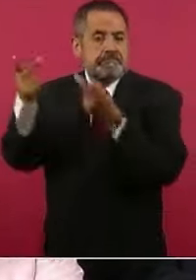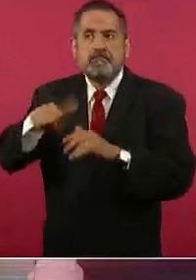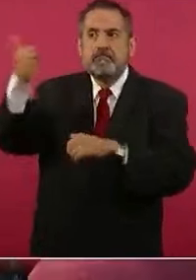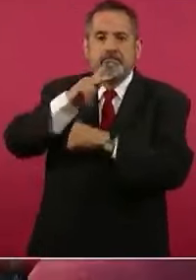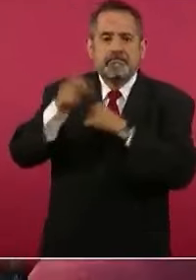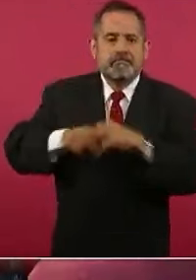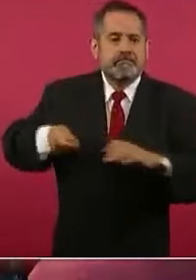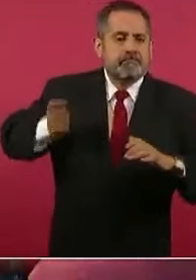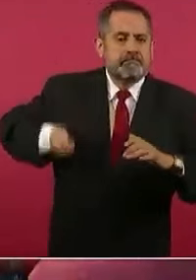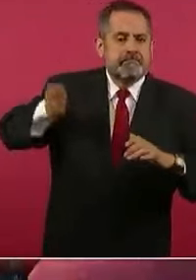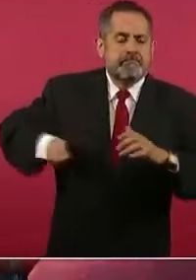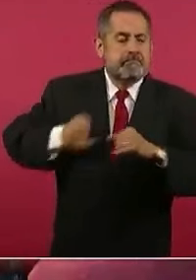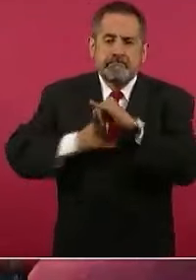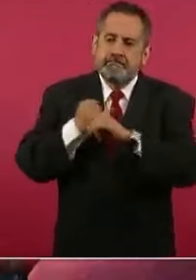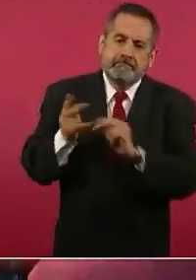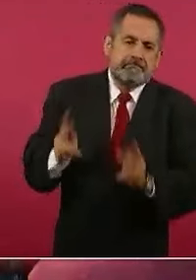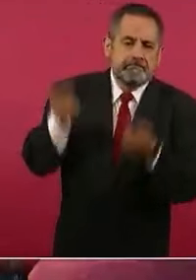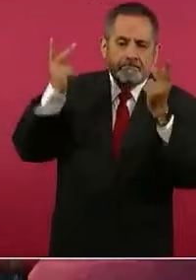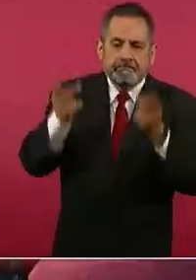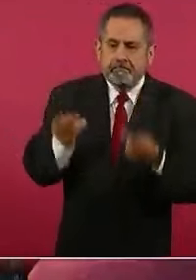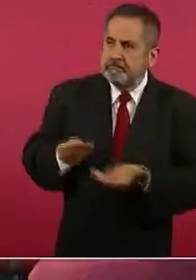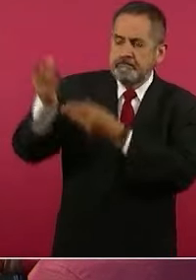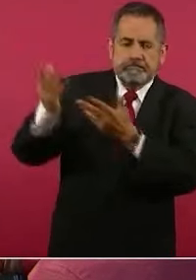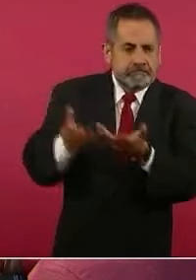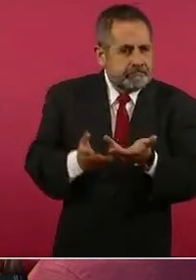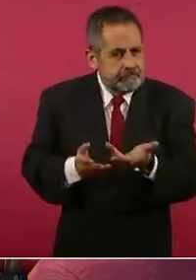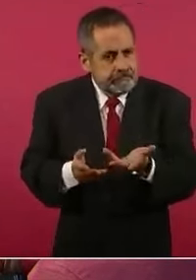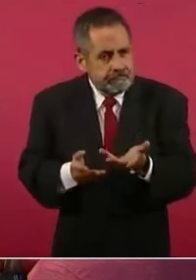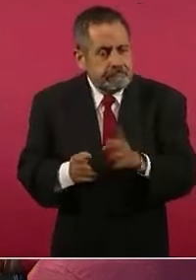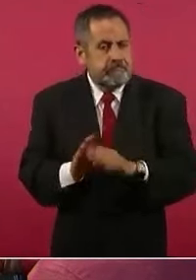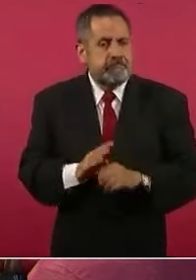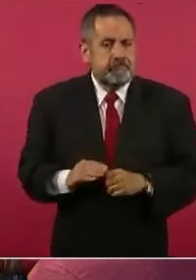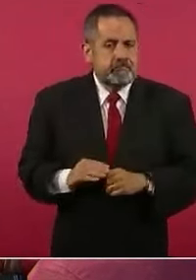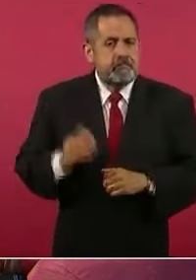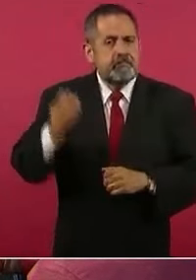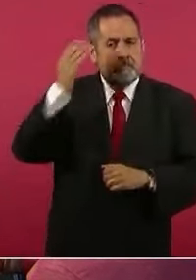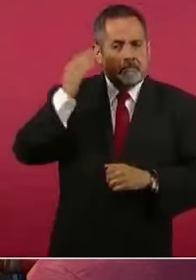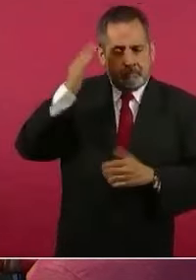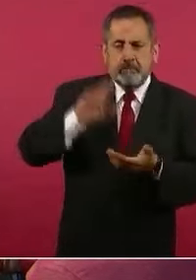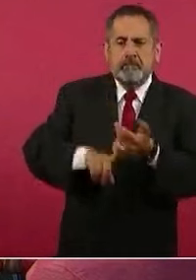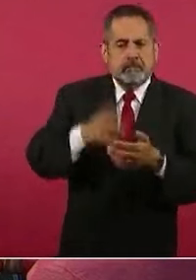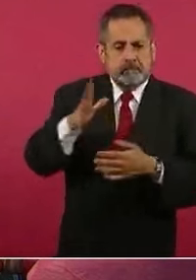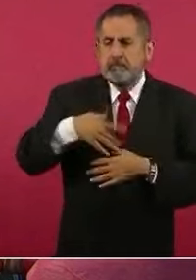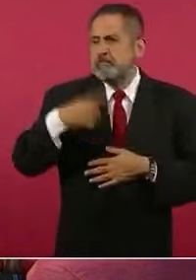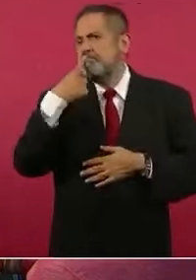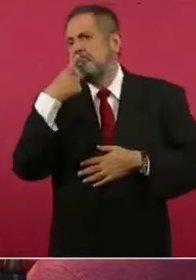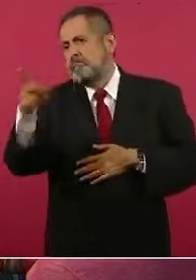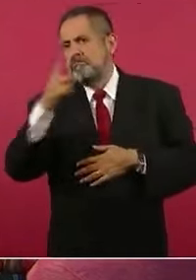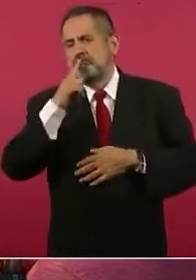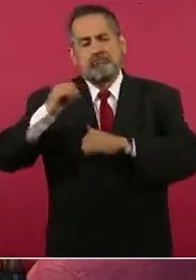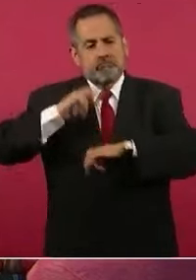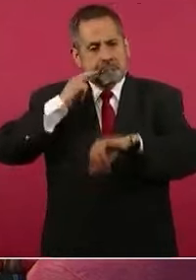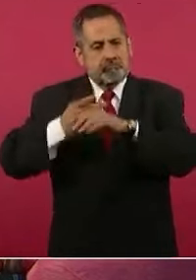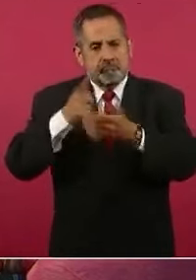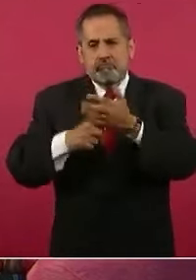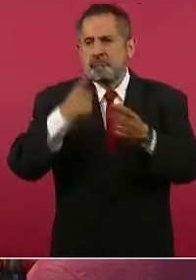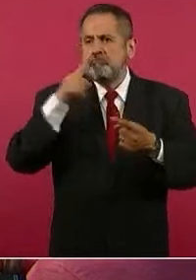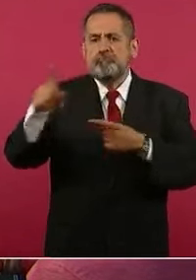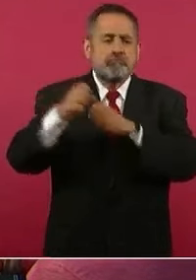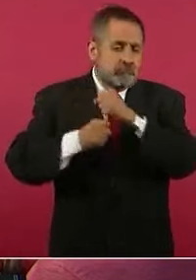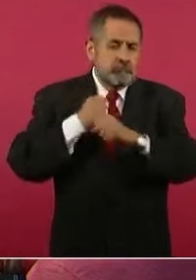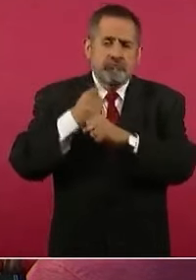subastas internacionales. Cabe mencionar que lo anterior se ha presentado previamente en forma de denuncia ante las instituciones competentes durante